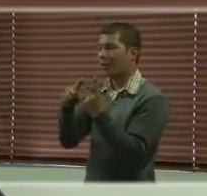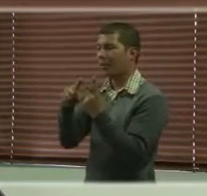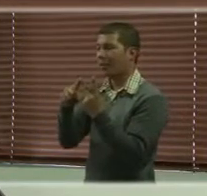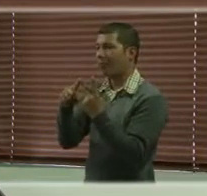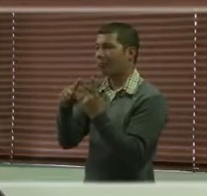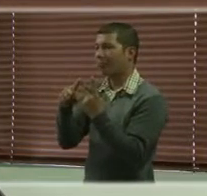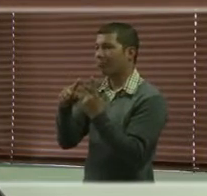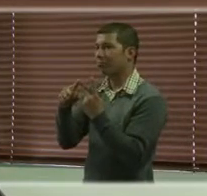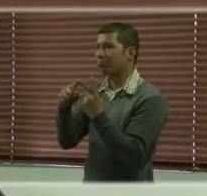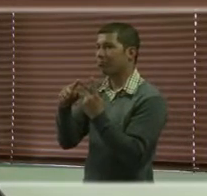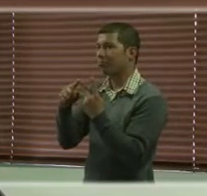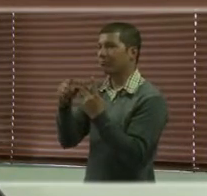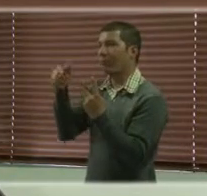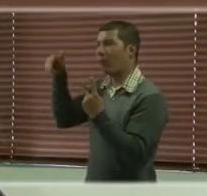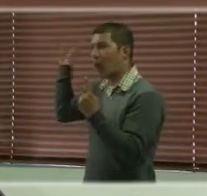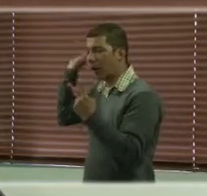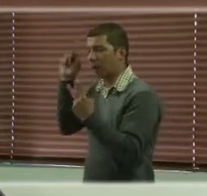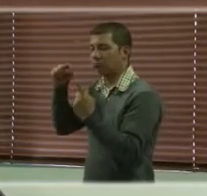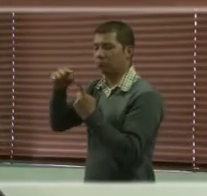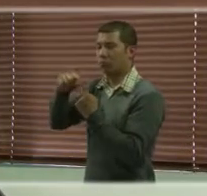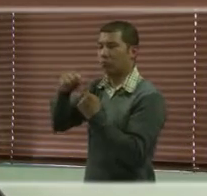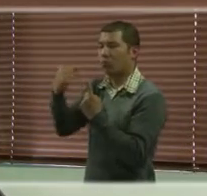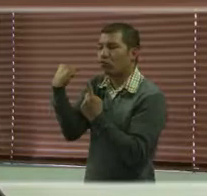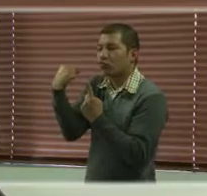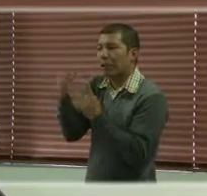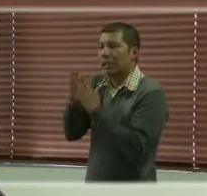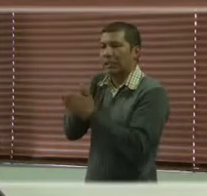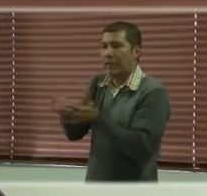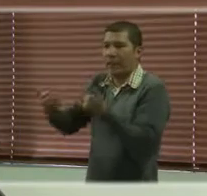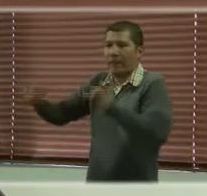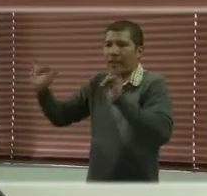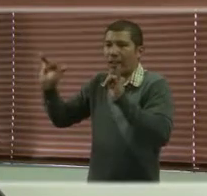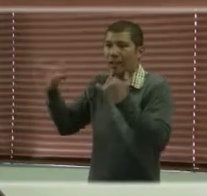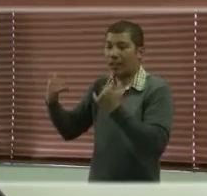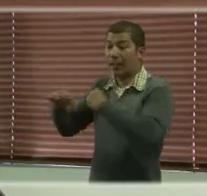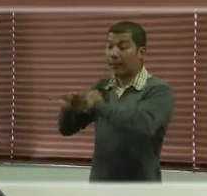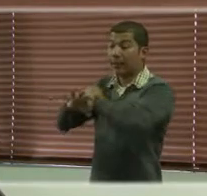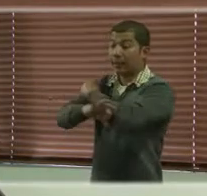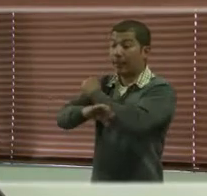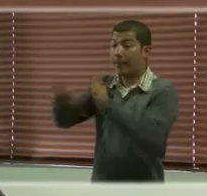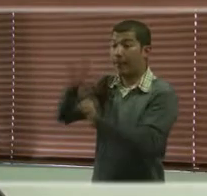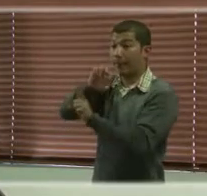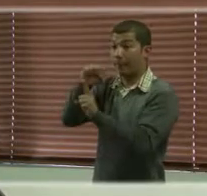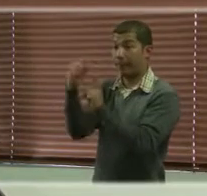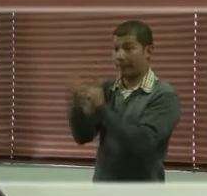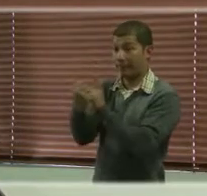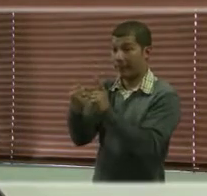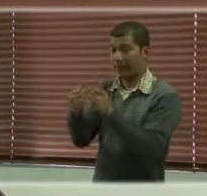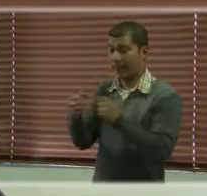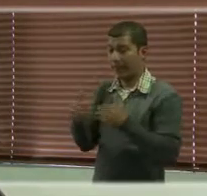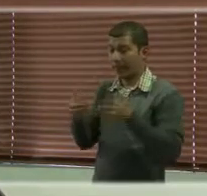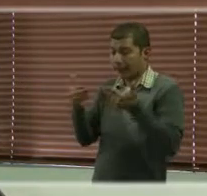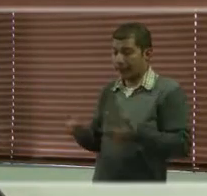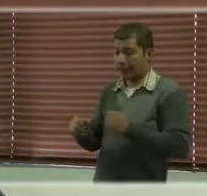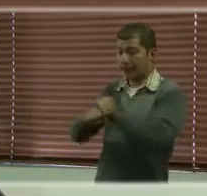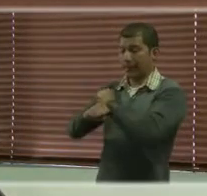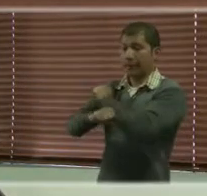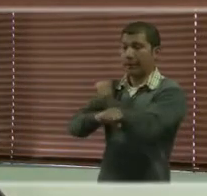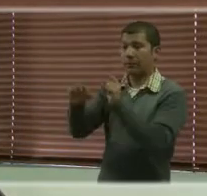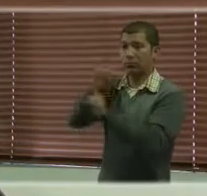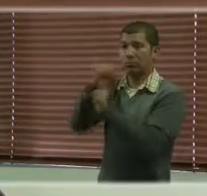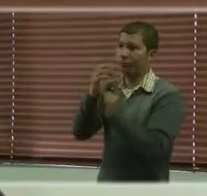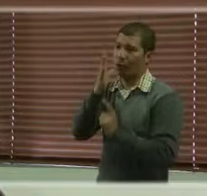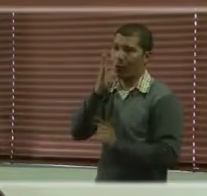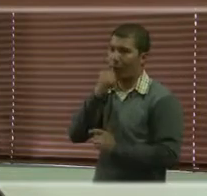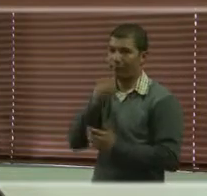ya no hay personas con discapacidad psicosocial en el comité Así que las otras diecisiete somos personas con discapacidad